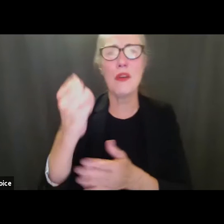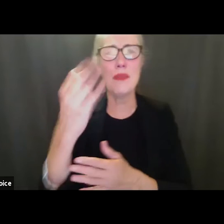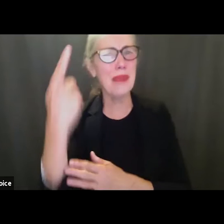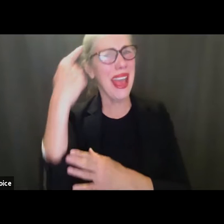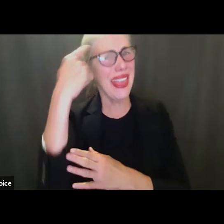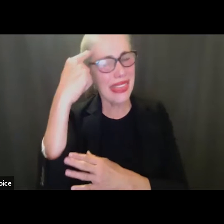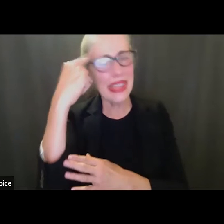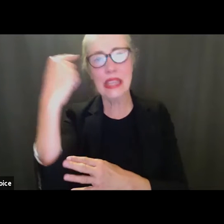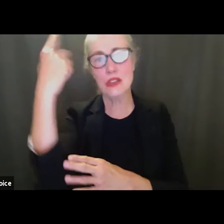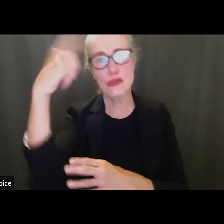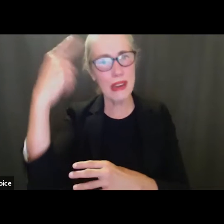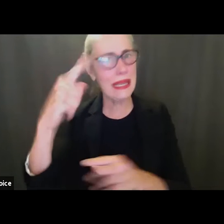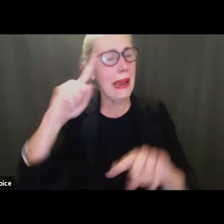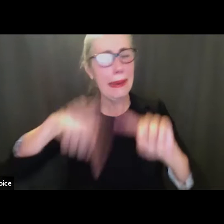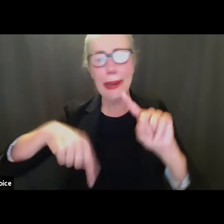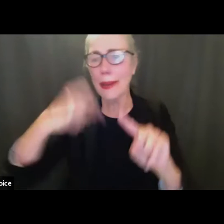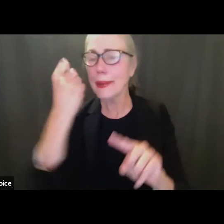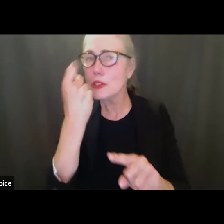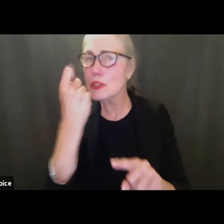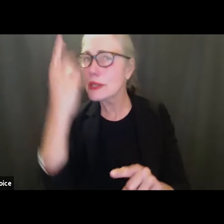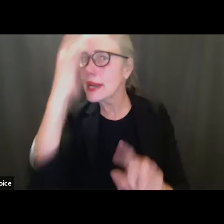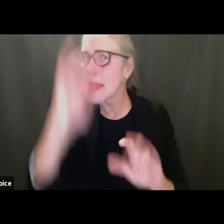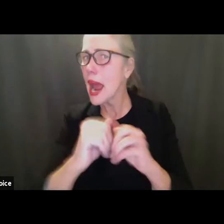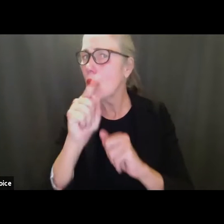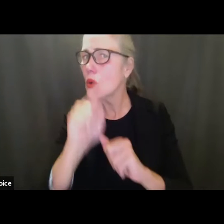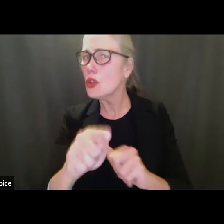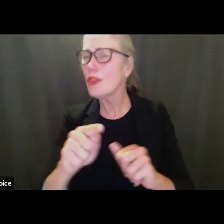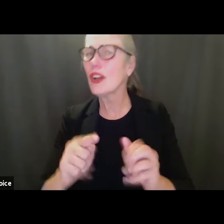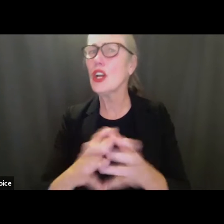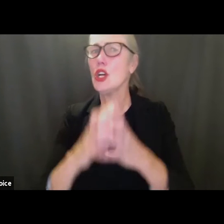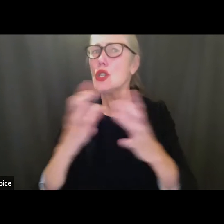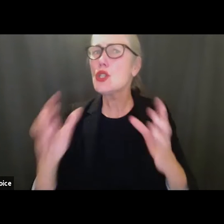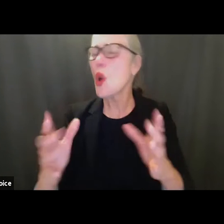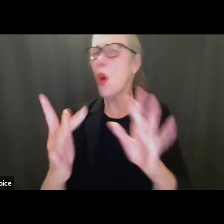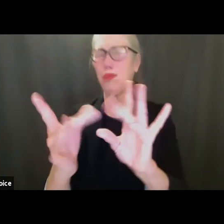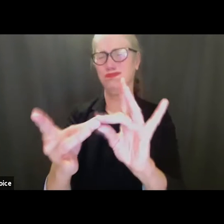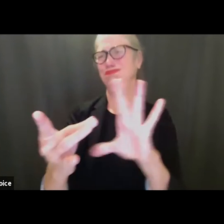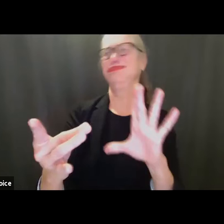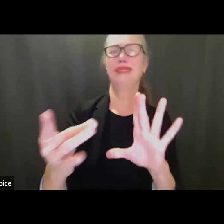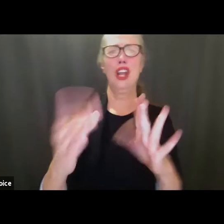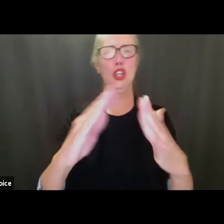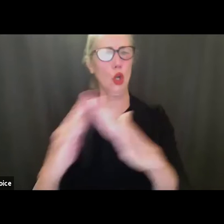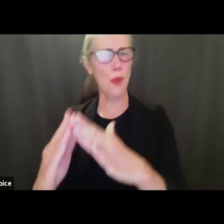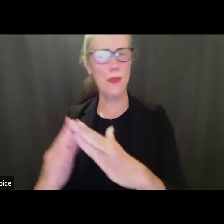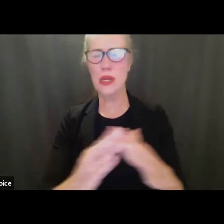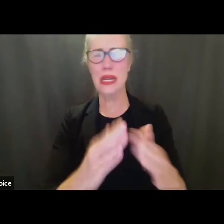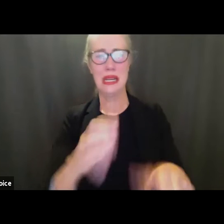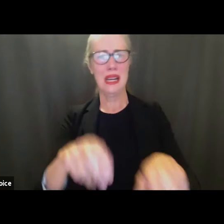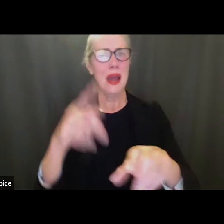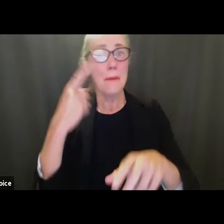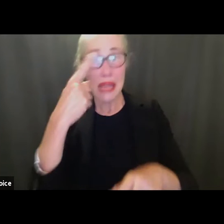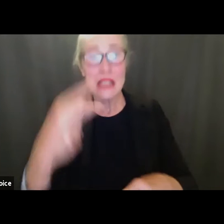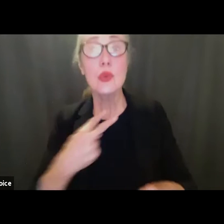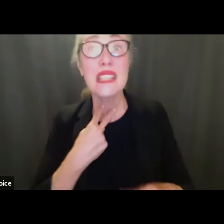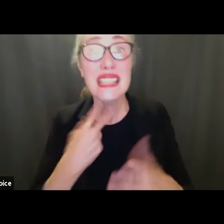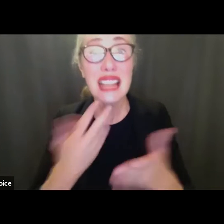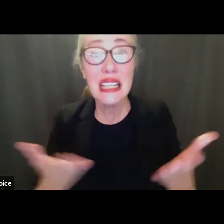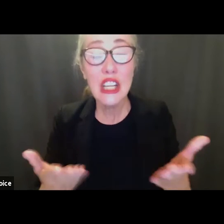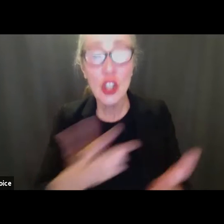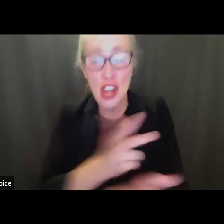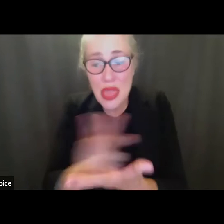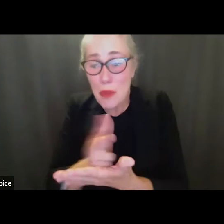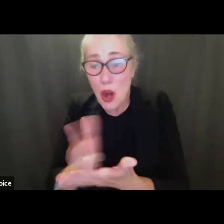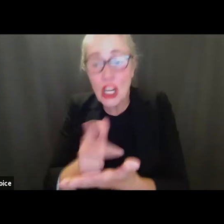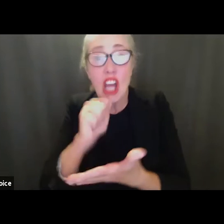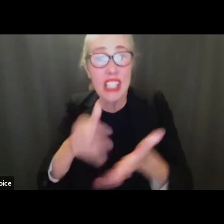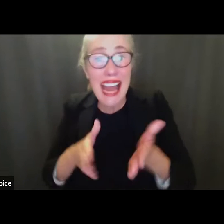algo completamente, es una locura. No puedo entender cómo ustedes ya están